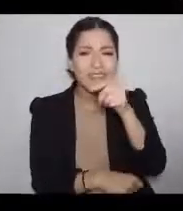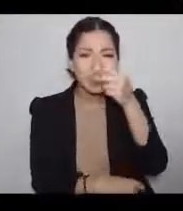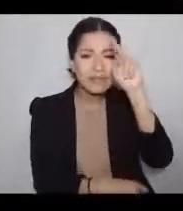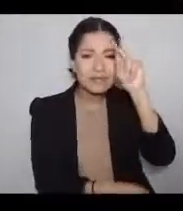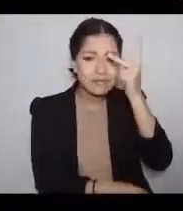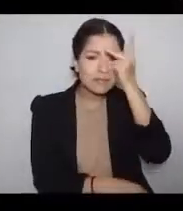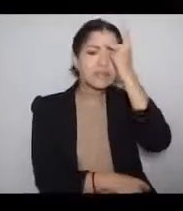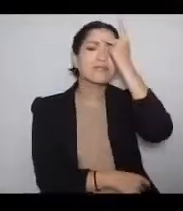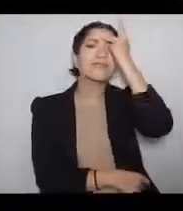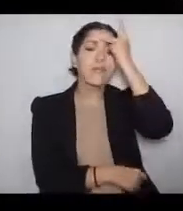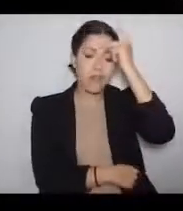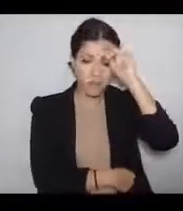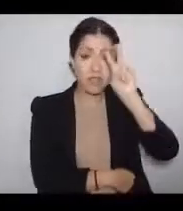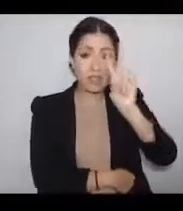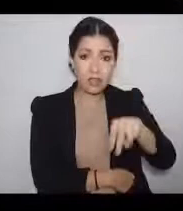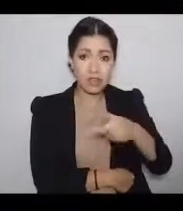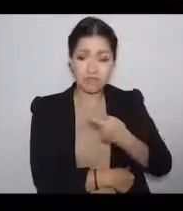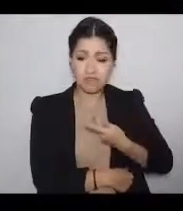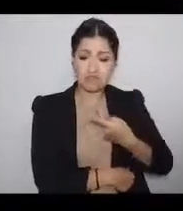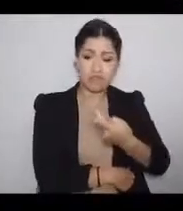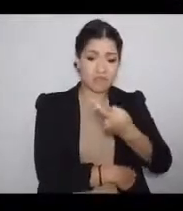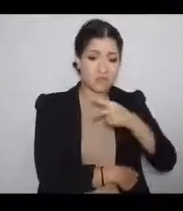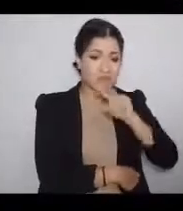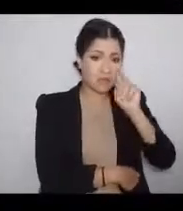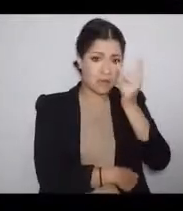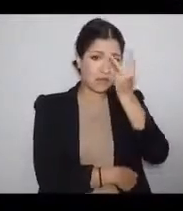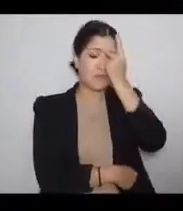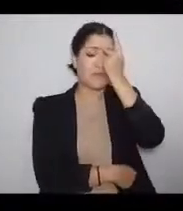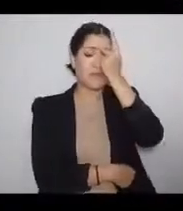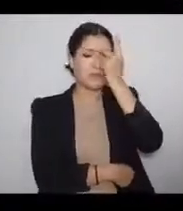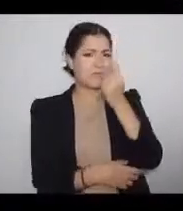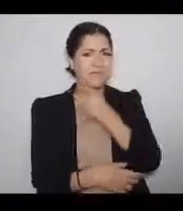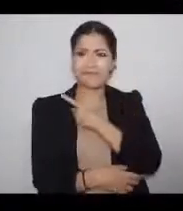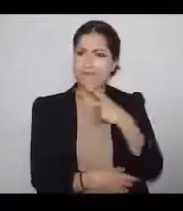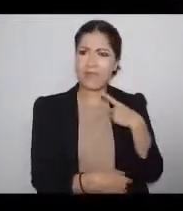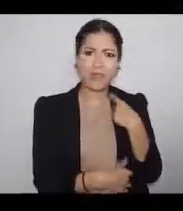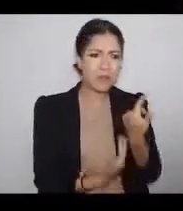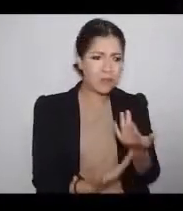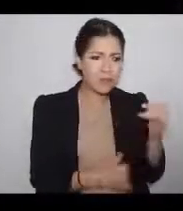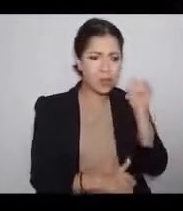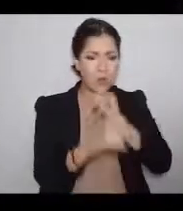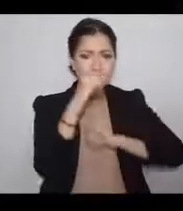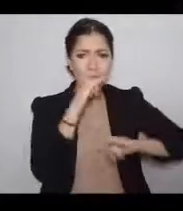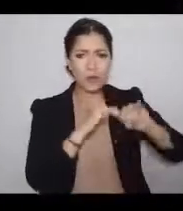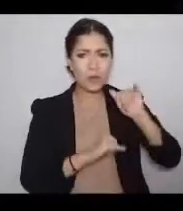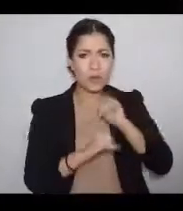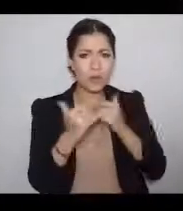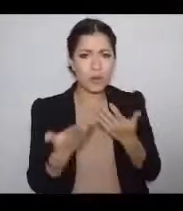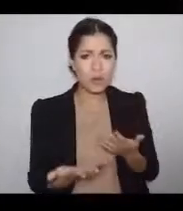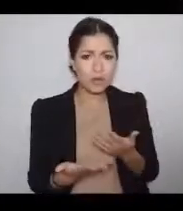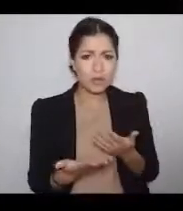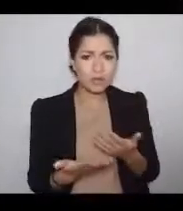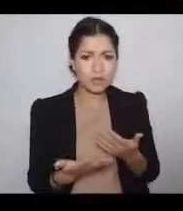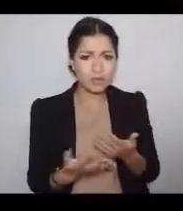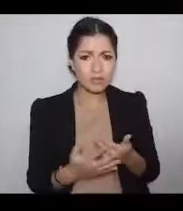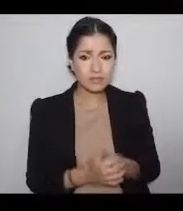Empíricamente ebrios. Los teóricos no deberíamos emborracharnos, eso es para los